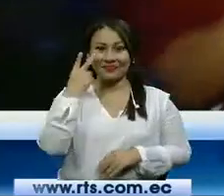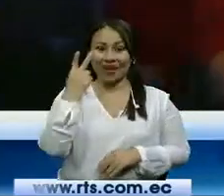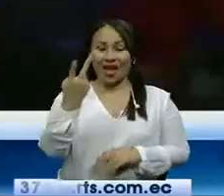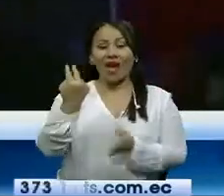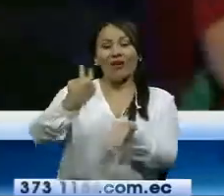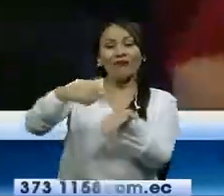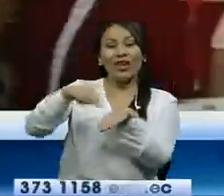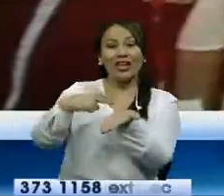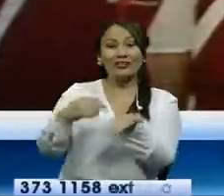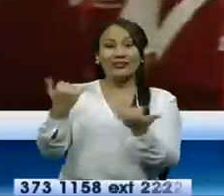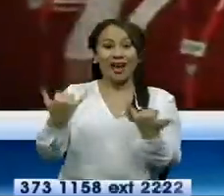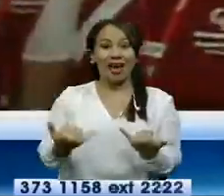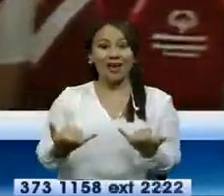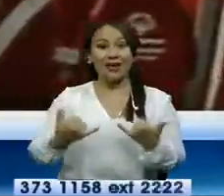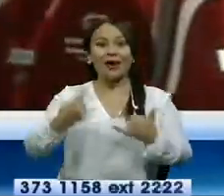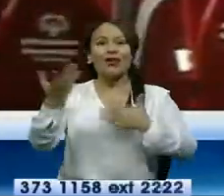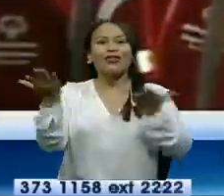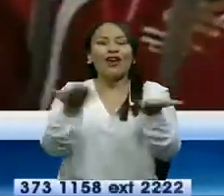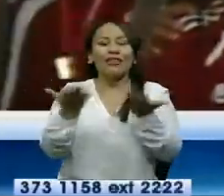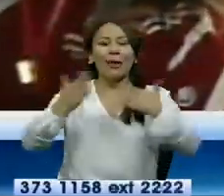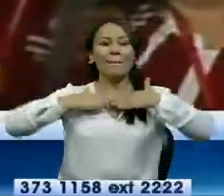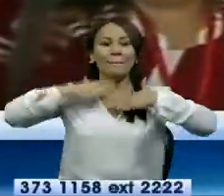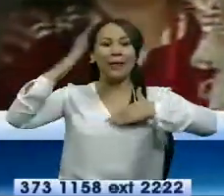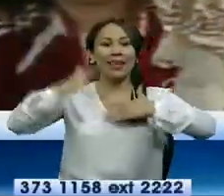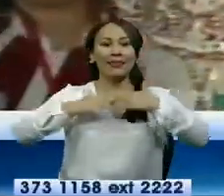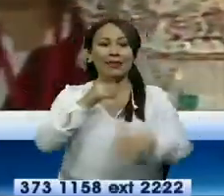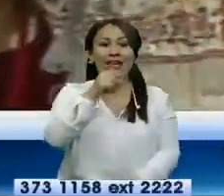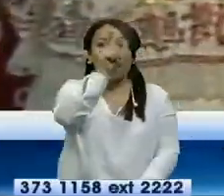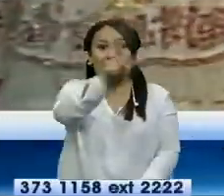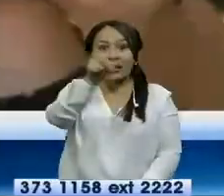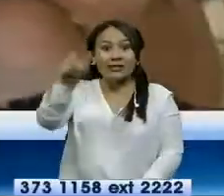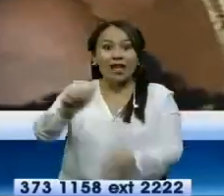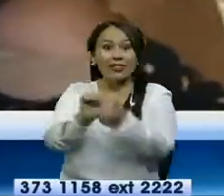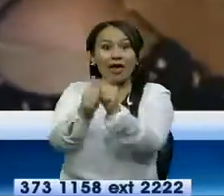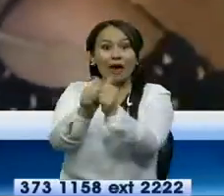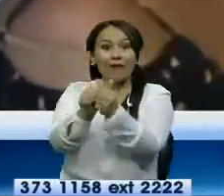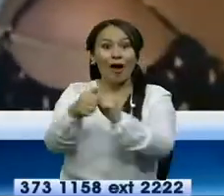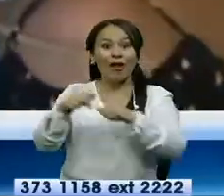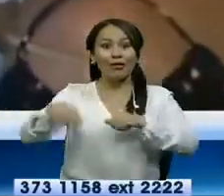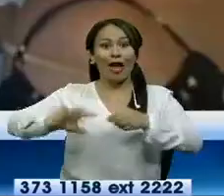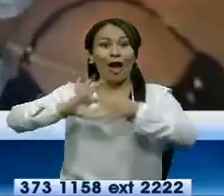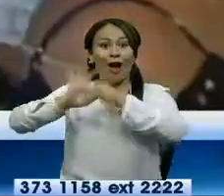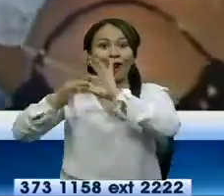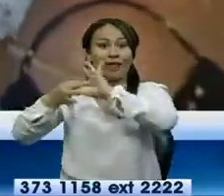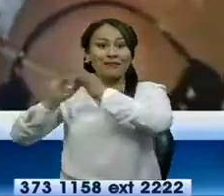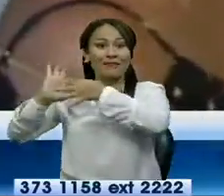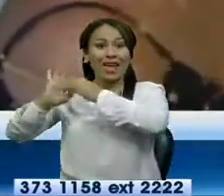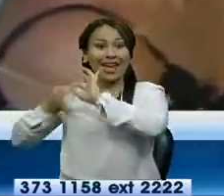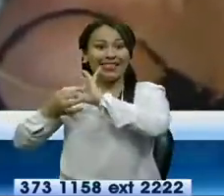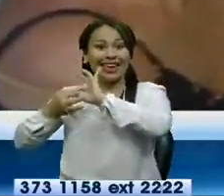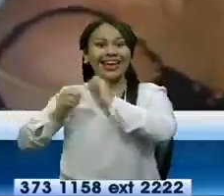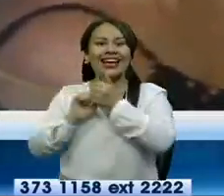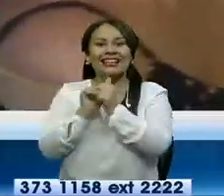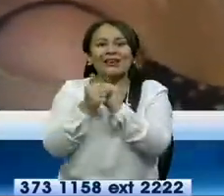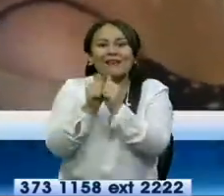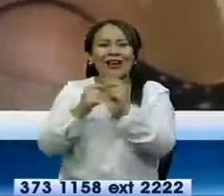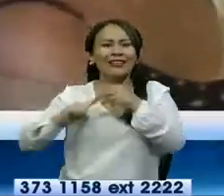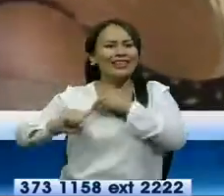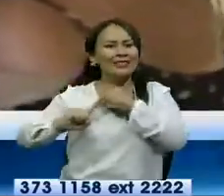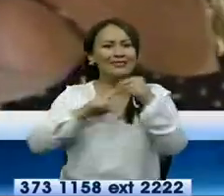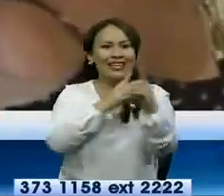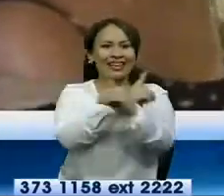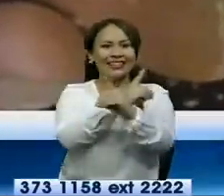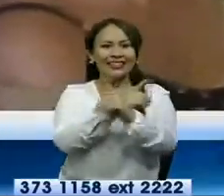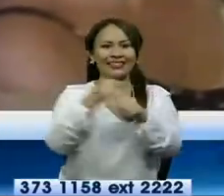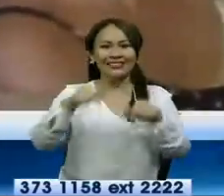parte de este festival para los deportistas con discapacidad intelectual. Claro que sí, hay que tomar en cuenta sin mora a nada